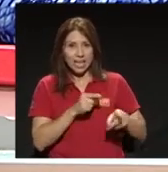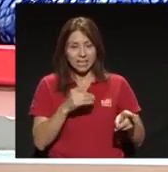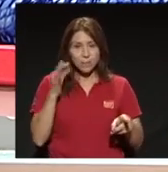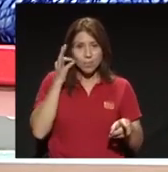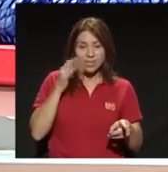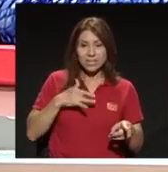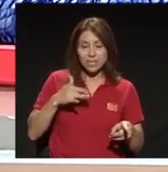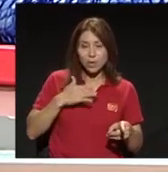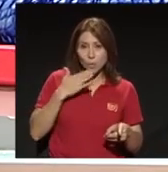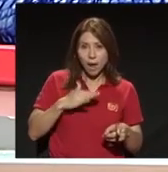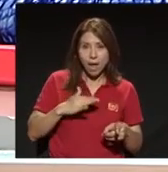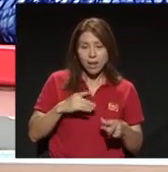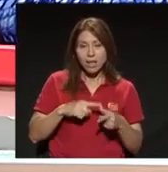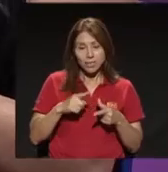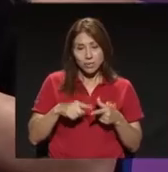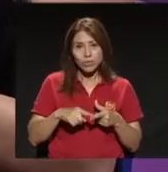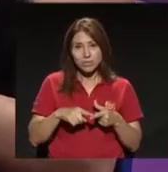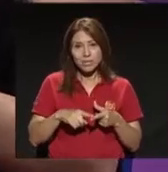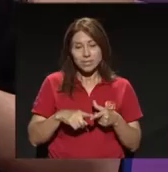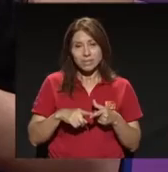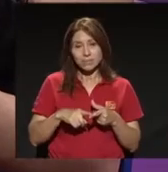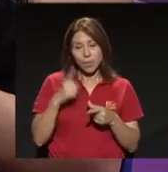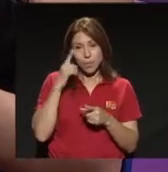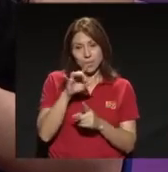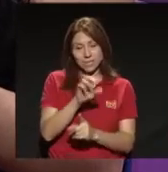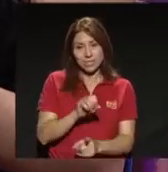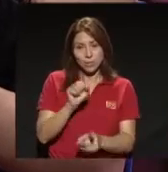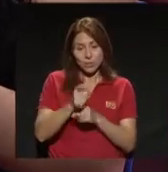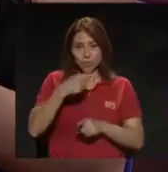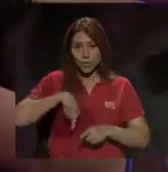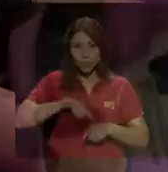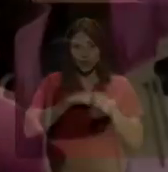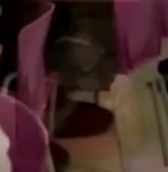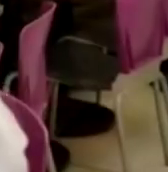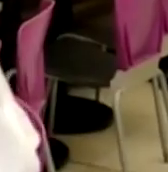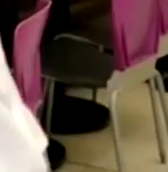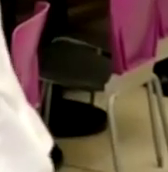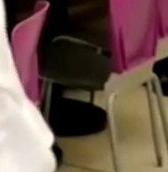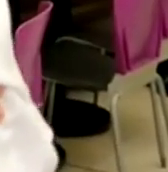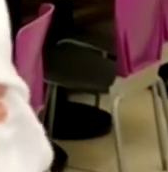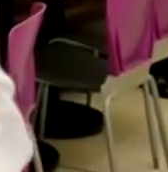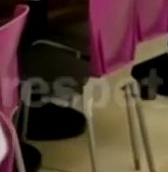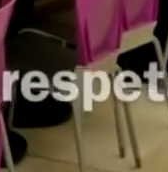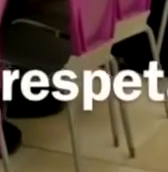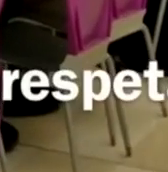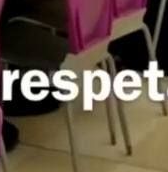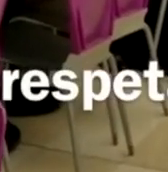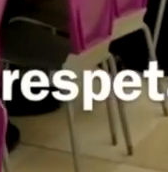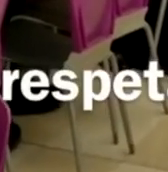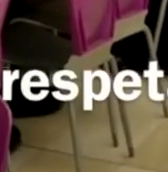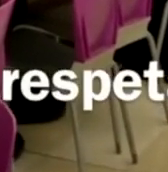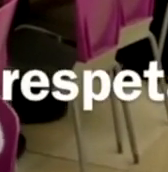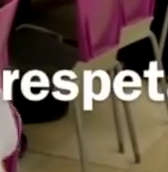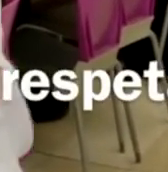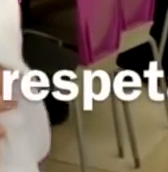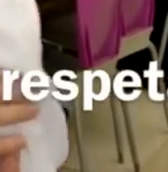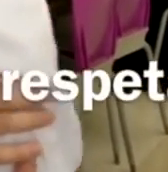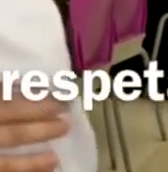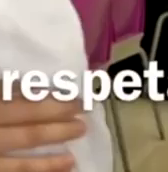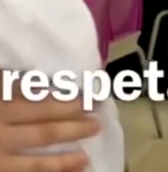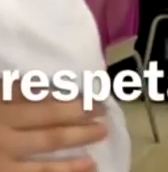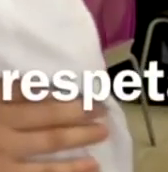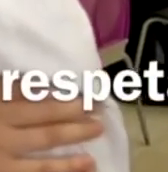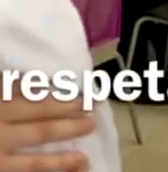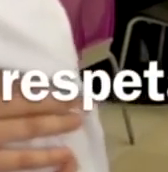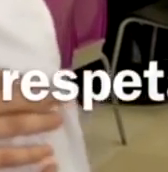y entonces a raíz de esta situación nos organizamos por tercera mamá mandar es un acto de amor es además un acto